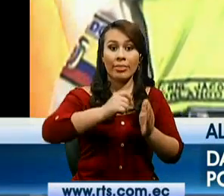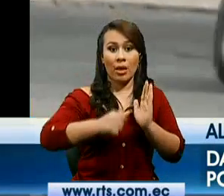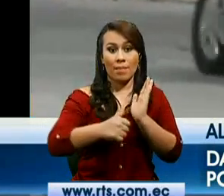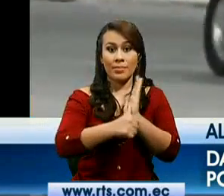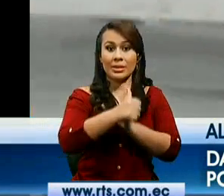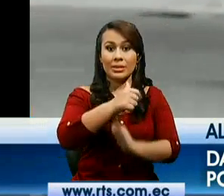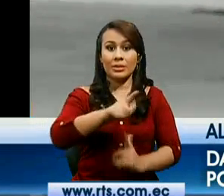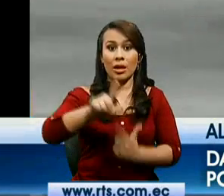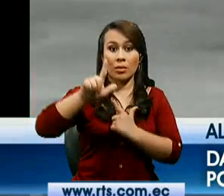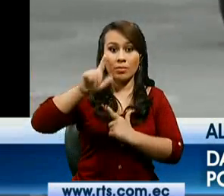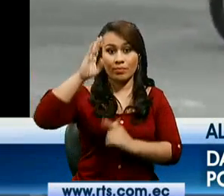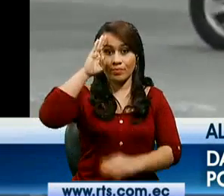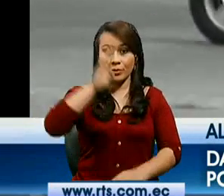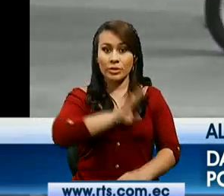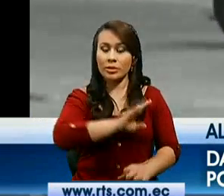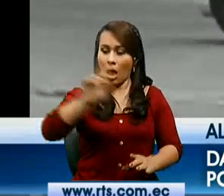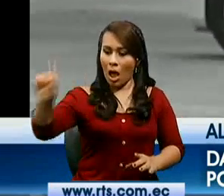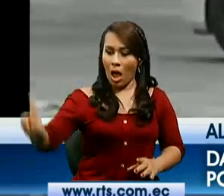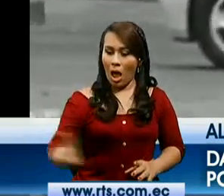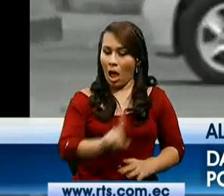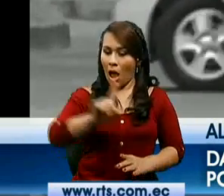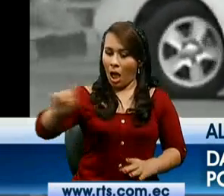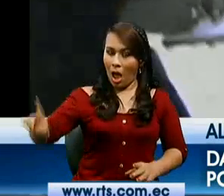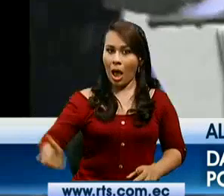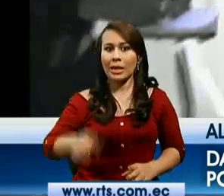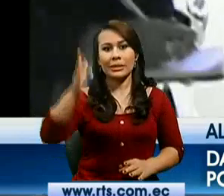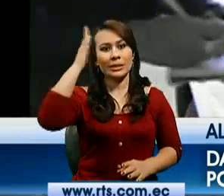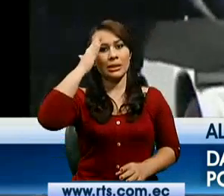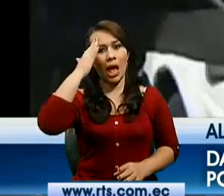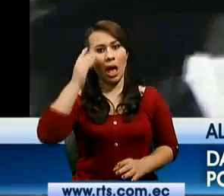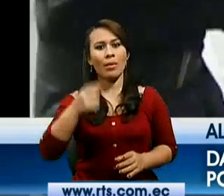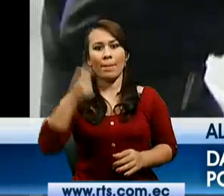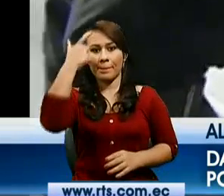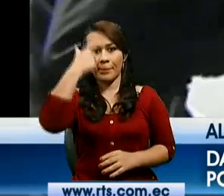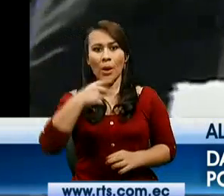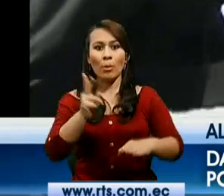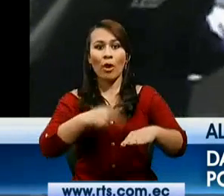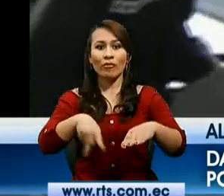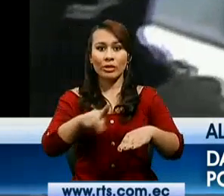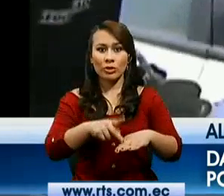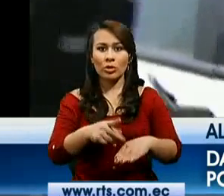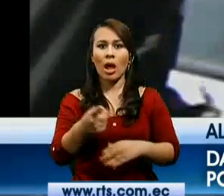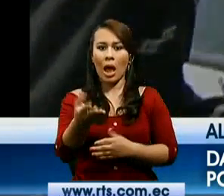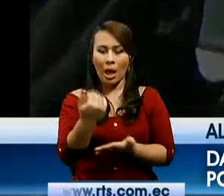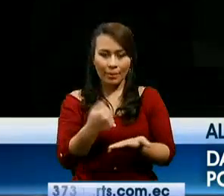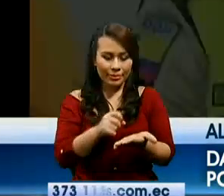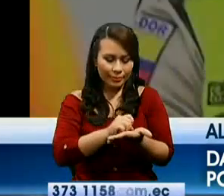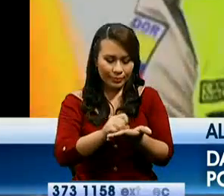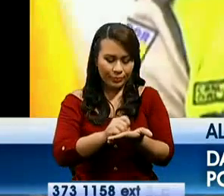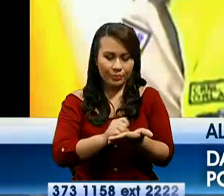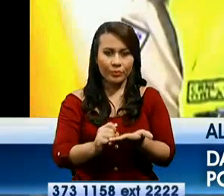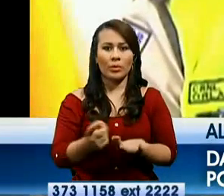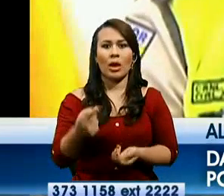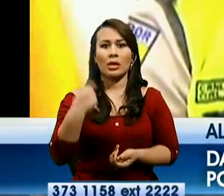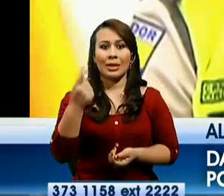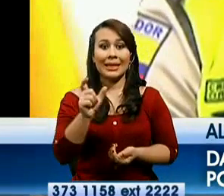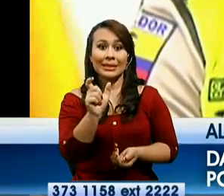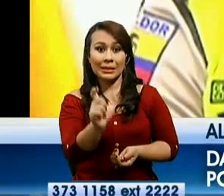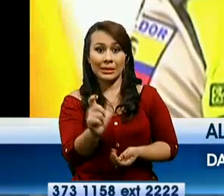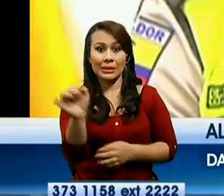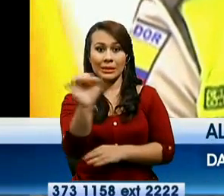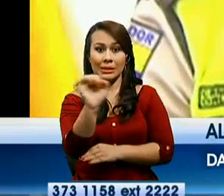Interior. A más de los patrullajes, los miembros del orden han dado indicaciones claves de seguridad. No solamente exigir la licencia,